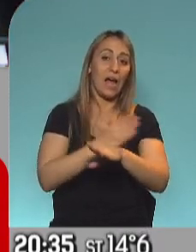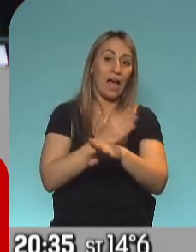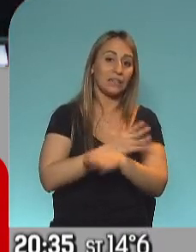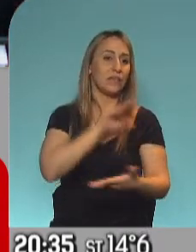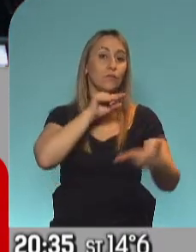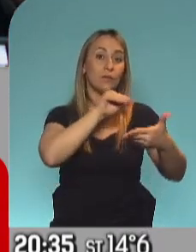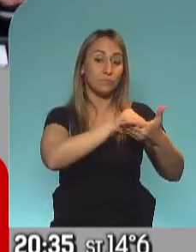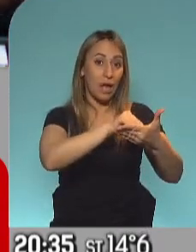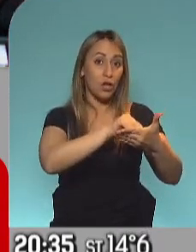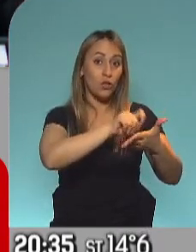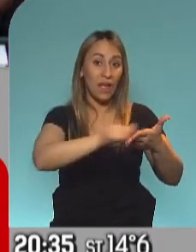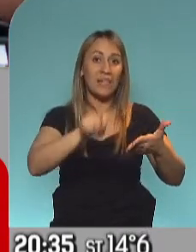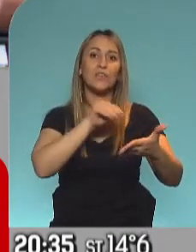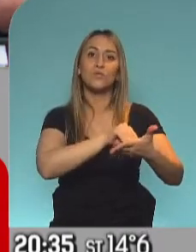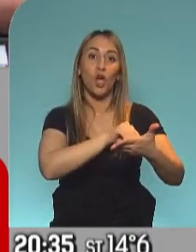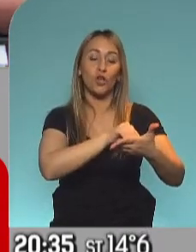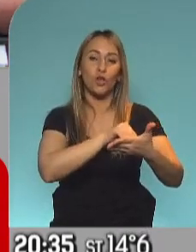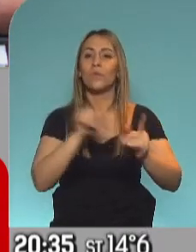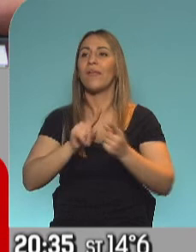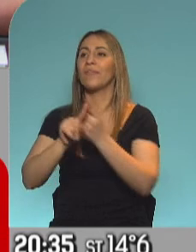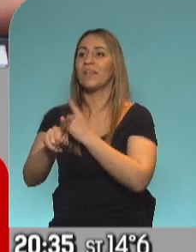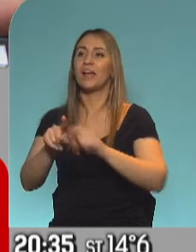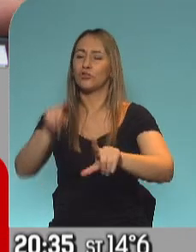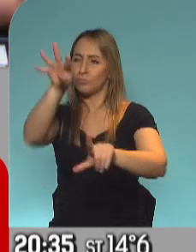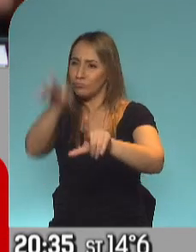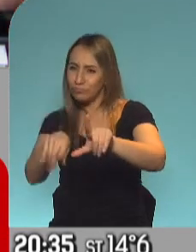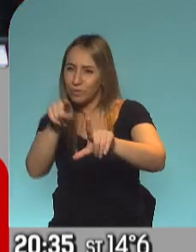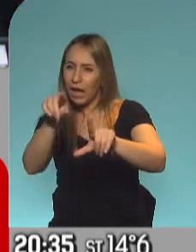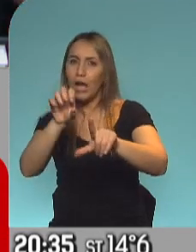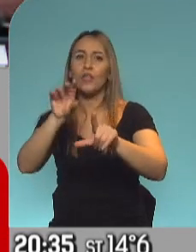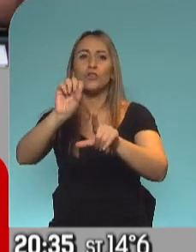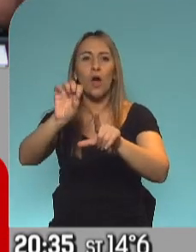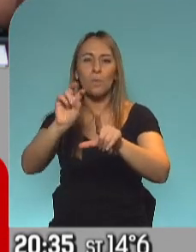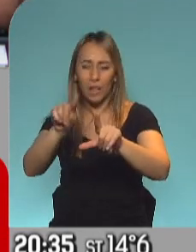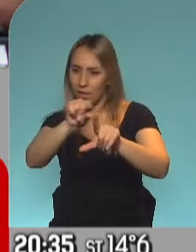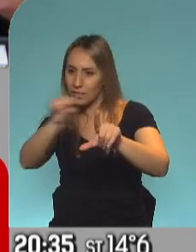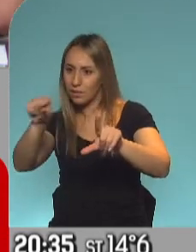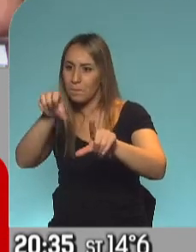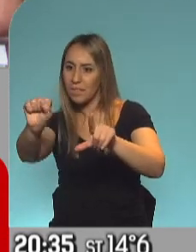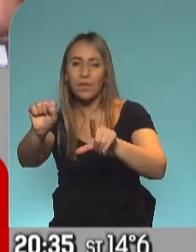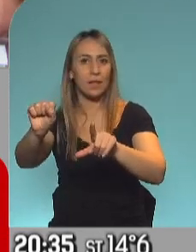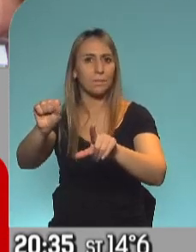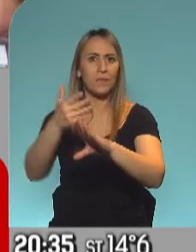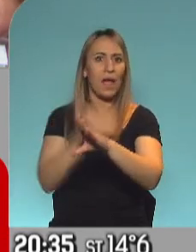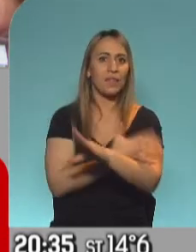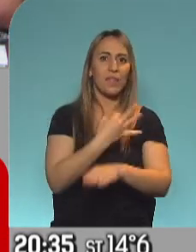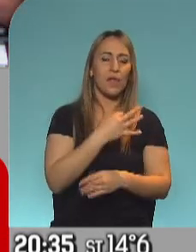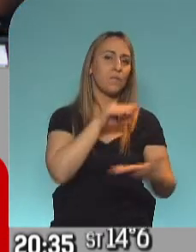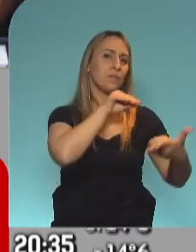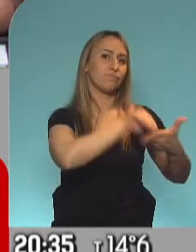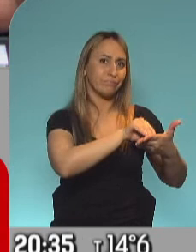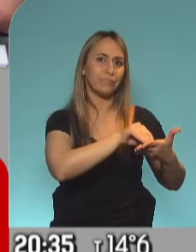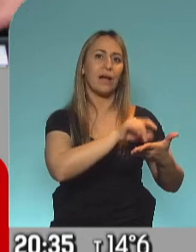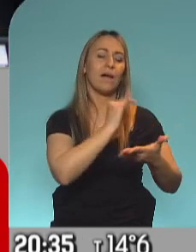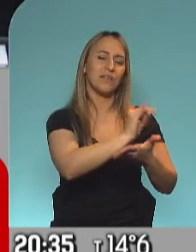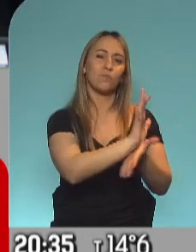aparece directamente en el padrón electoral, sino que tiene que pedir que aparezca en el padrón electoral, hace que muchísima gente no vota. Por eso la campaña demócrata